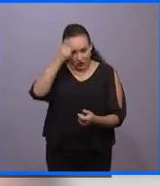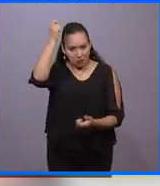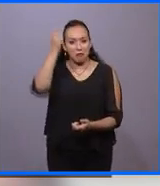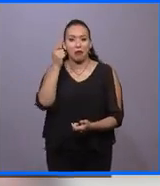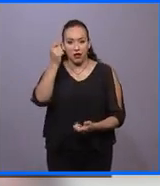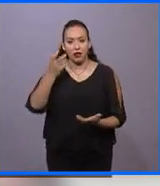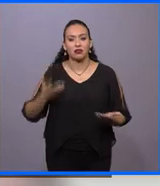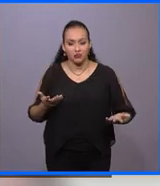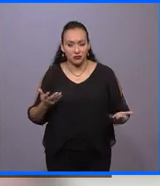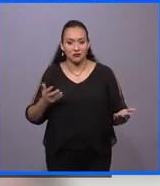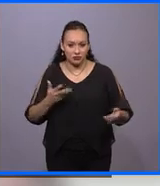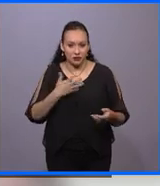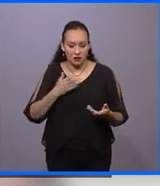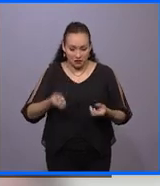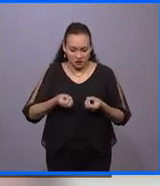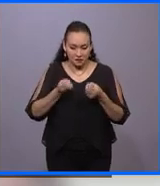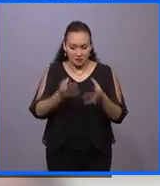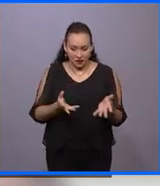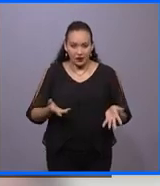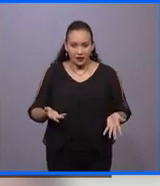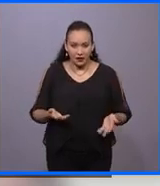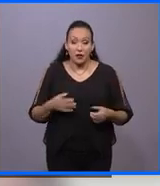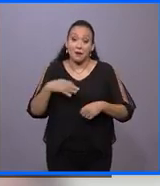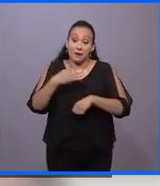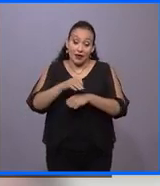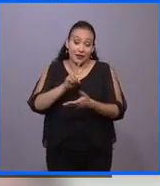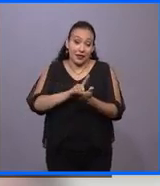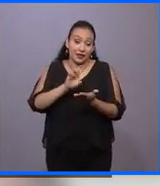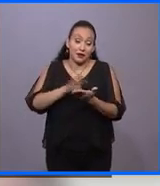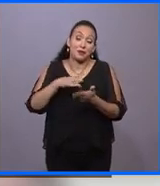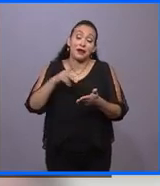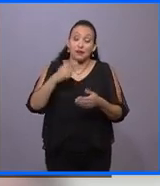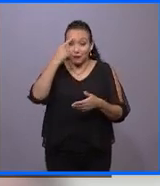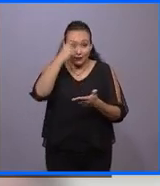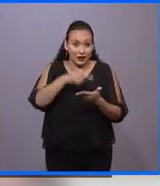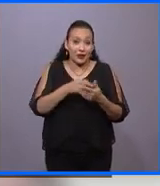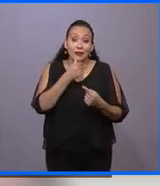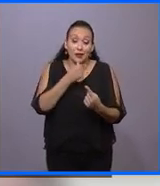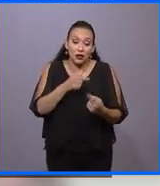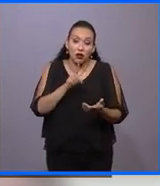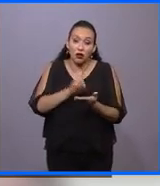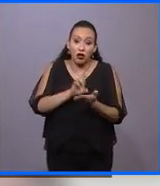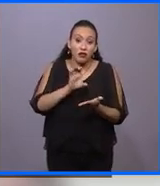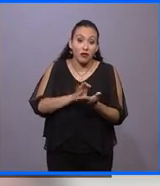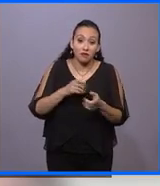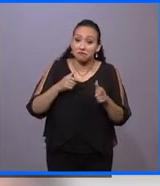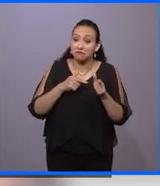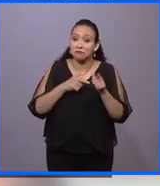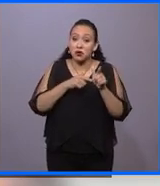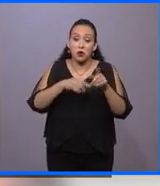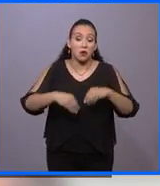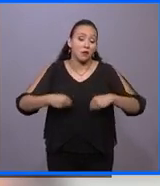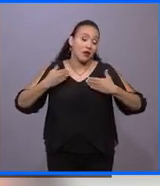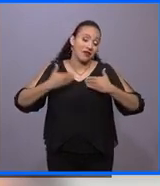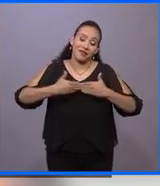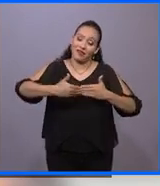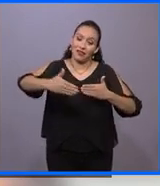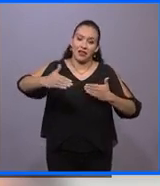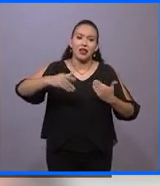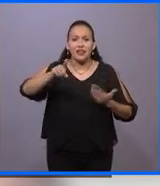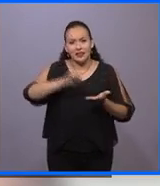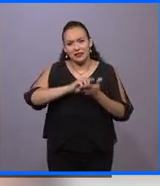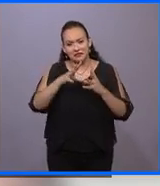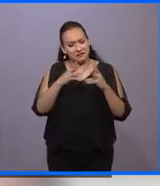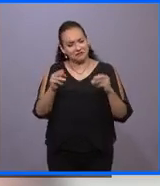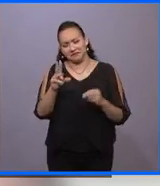recibir en tanto existe esa situación de discapacidad, que desafortunadamente en el caso que resolví, no era una discapacidad que